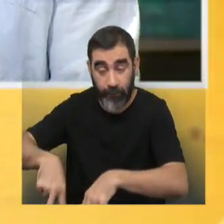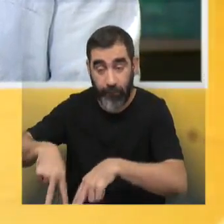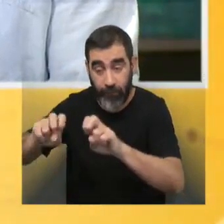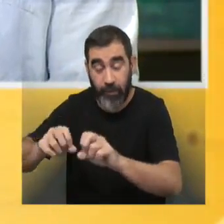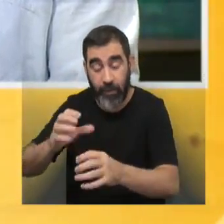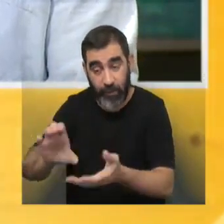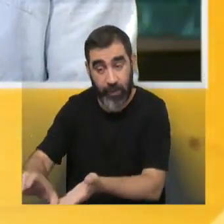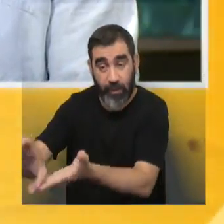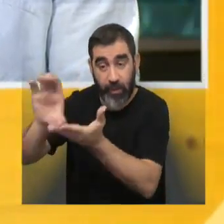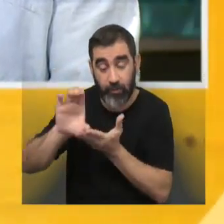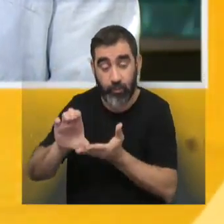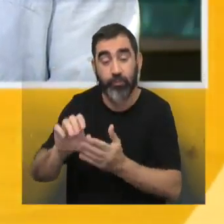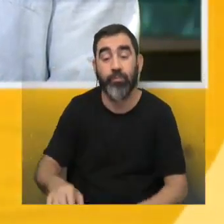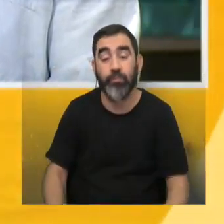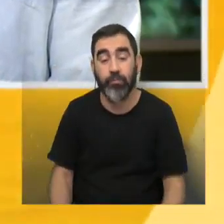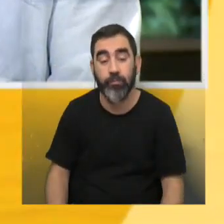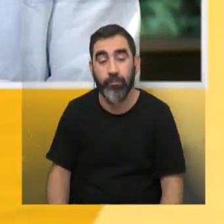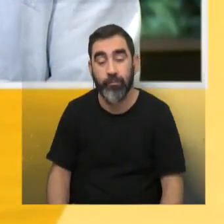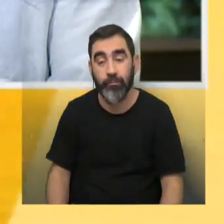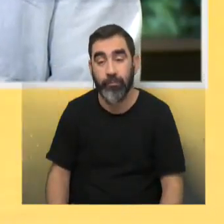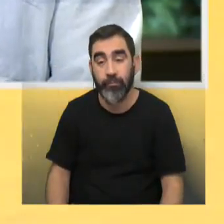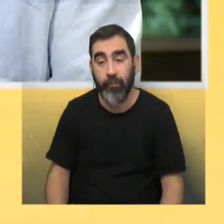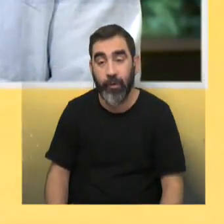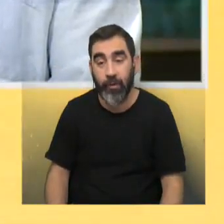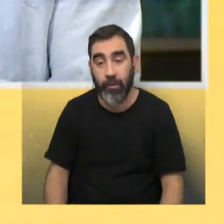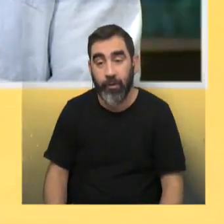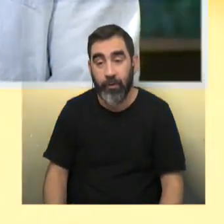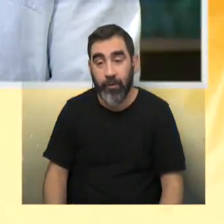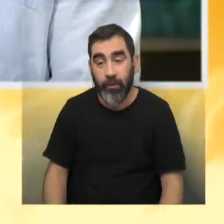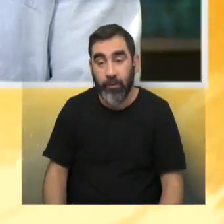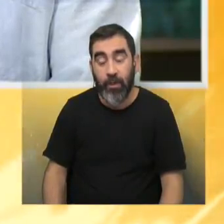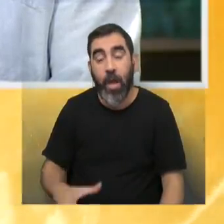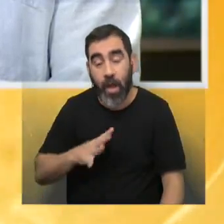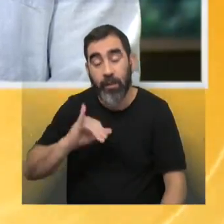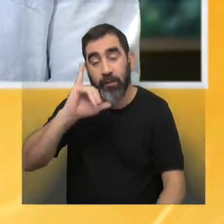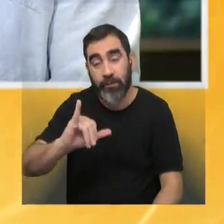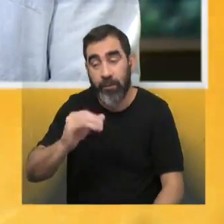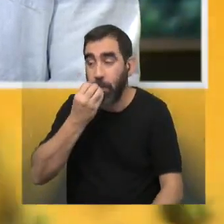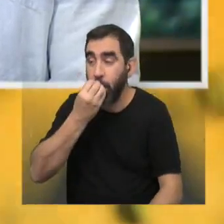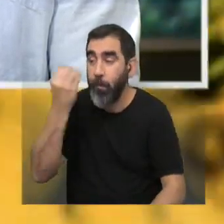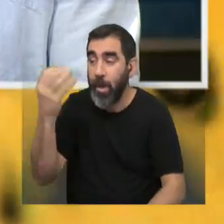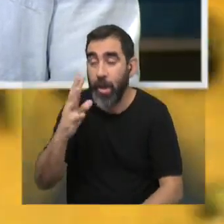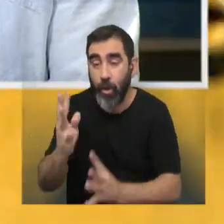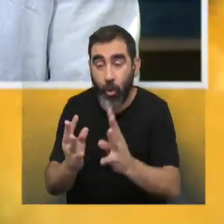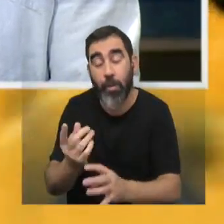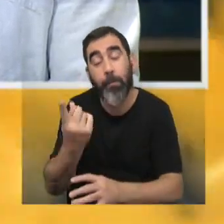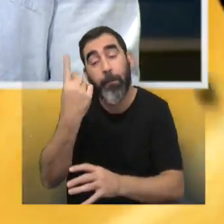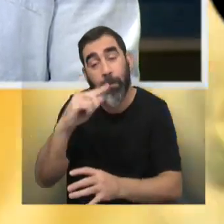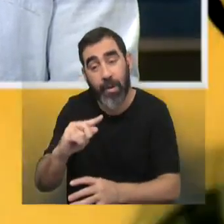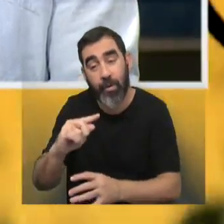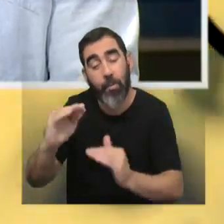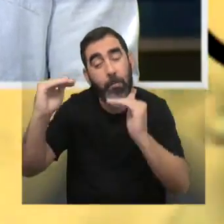este financiamiento de PDCIVA, fue justamente que hay un incremento en la riqueza de especies, pero sin embargo hay